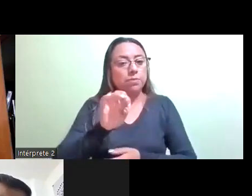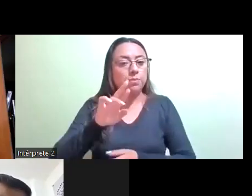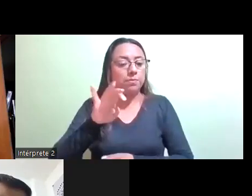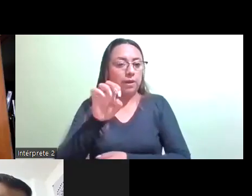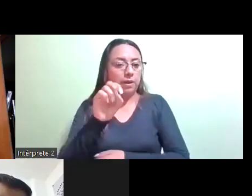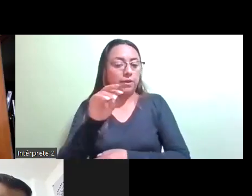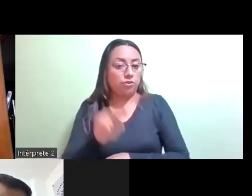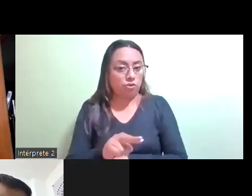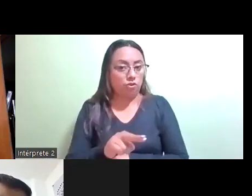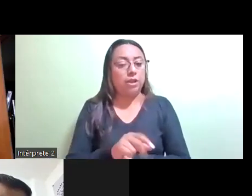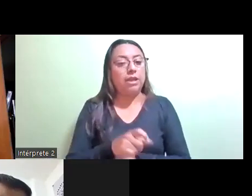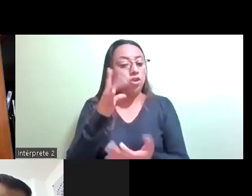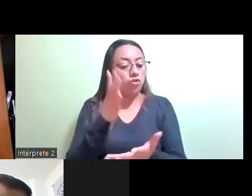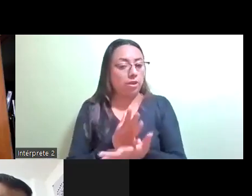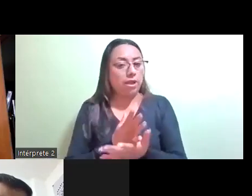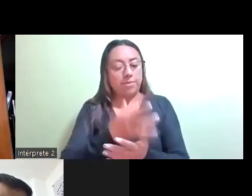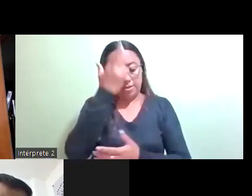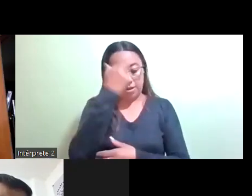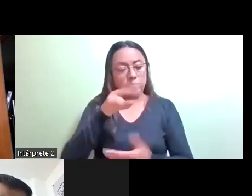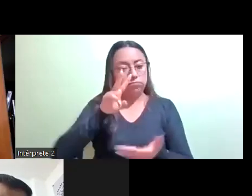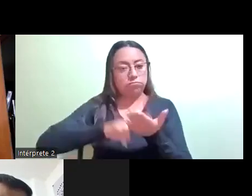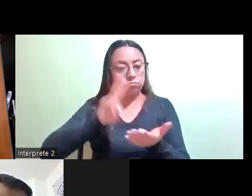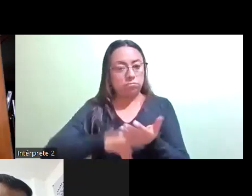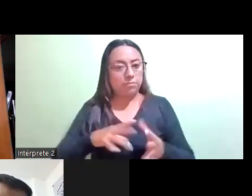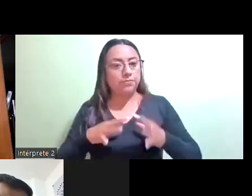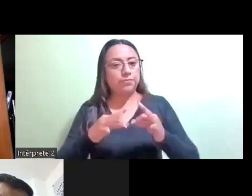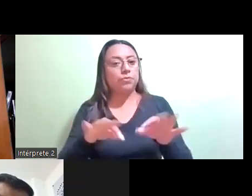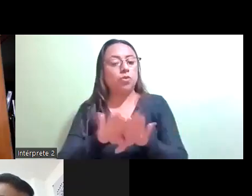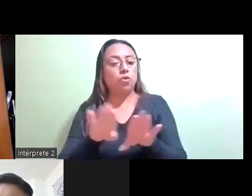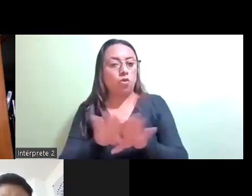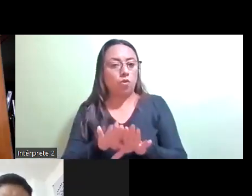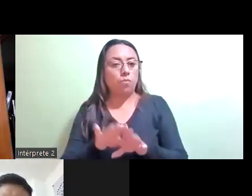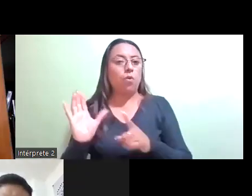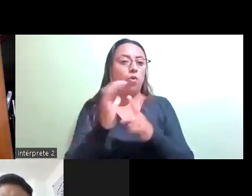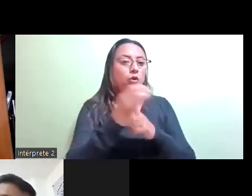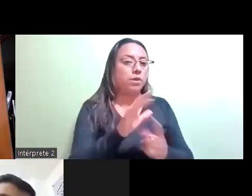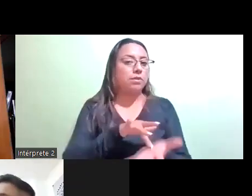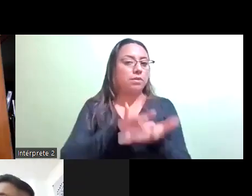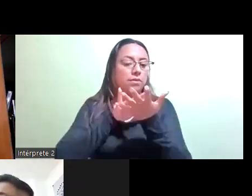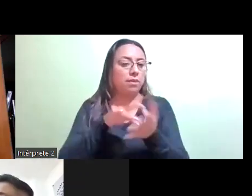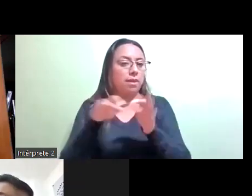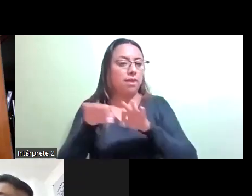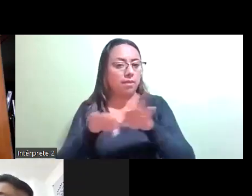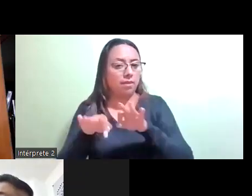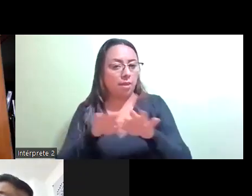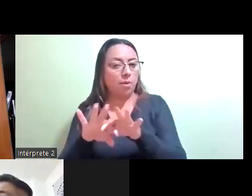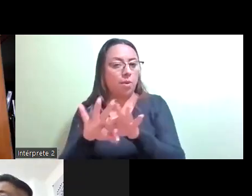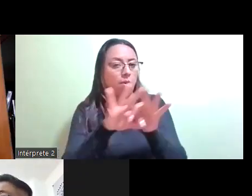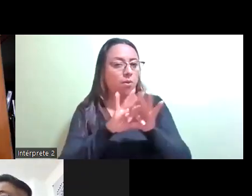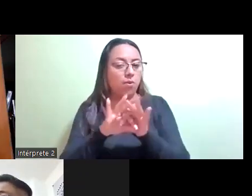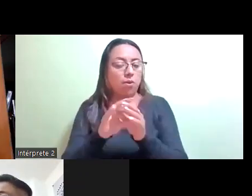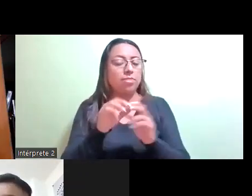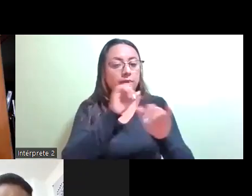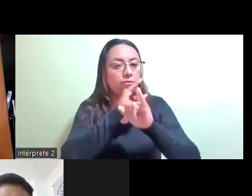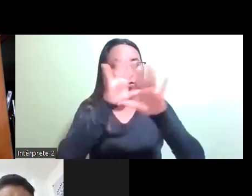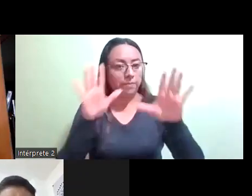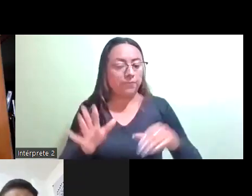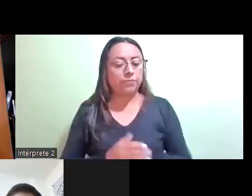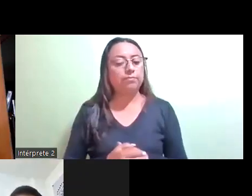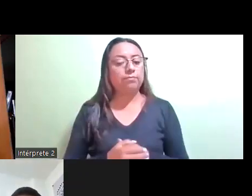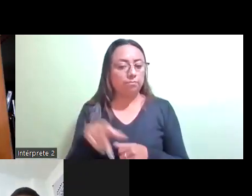estar debidamente fundada y motivada a través del Comité de Transparencia y la resolución, misma que deberá ser proporcionada a la persona